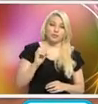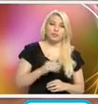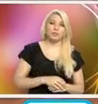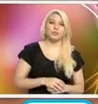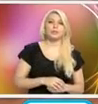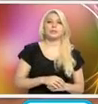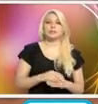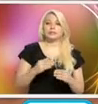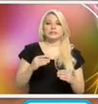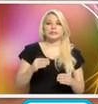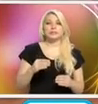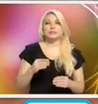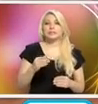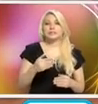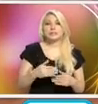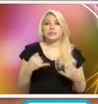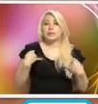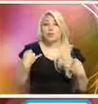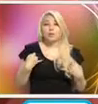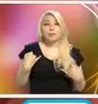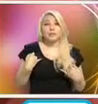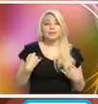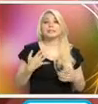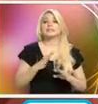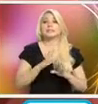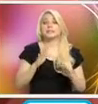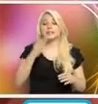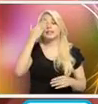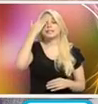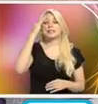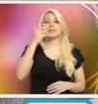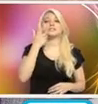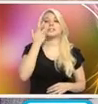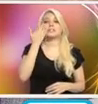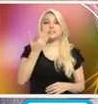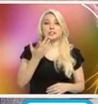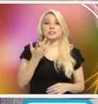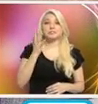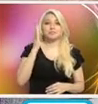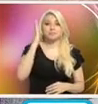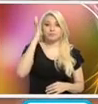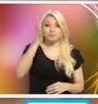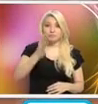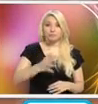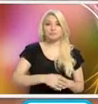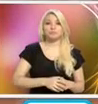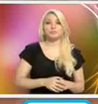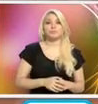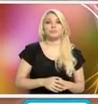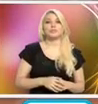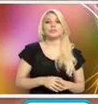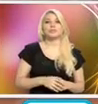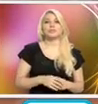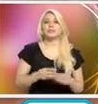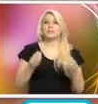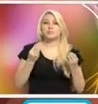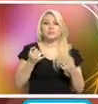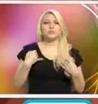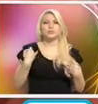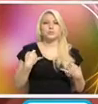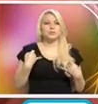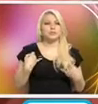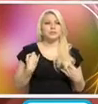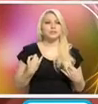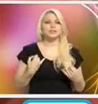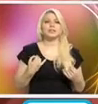tenga definido lo que va a hacer. Hay jóvenes que son muy exitosos sin haber estudiado una carrera profesional. Claro. Hace algunos años me topé